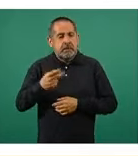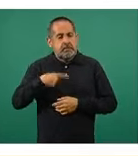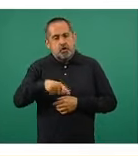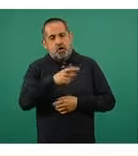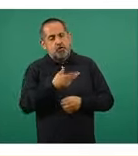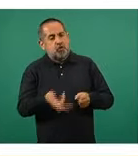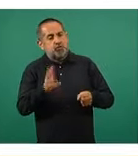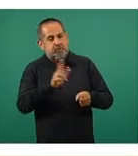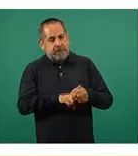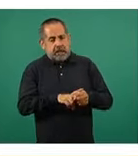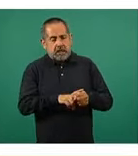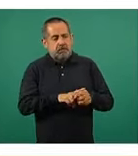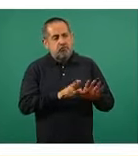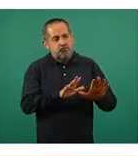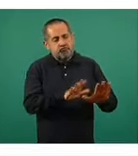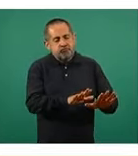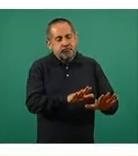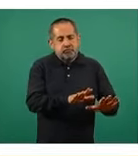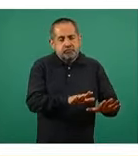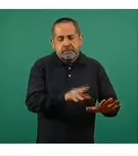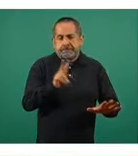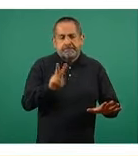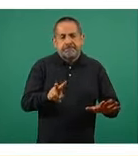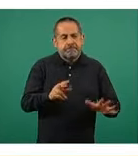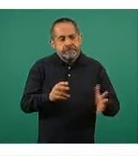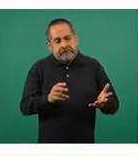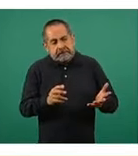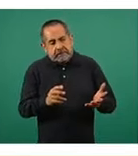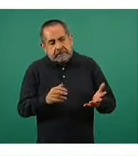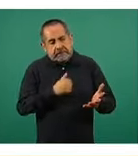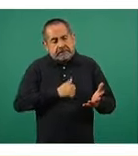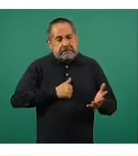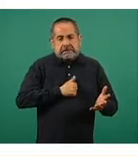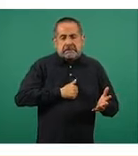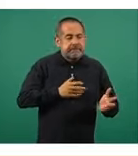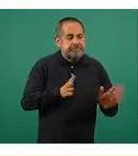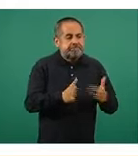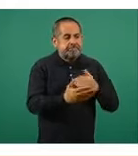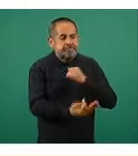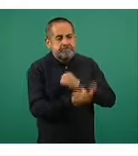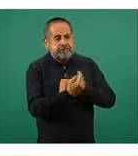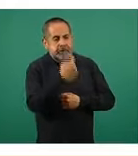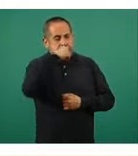hospitalizadas. Personas hospitalizadas que desafortunadamente se encuentran con ventilación mecánica.